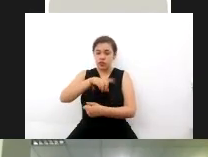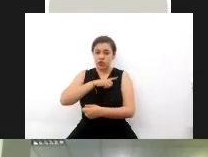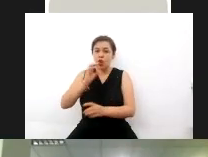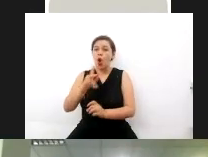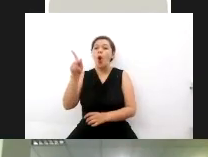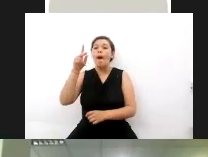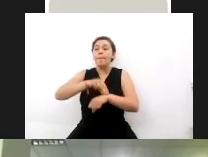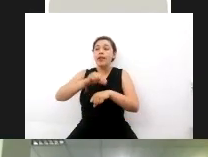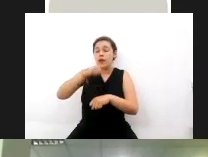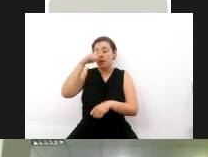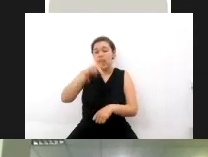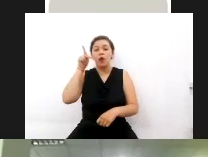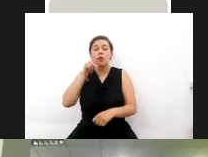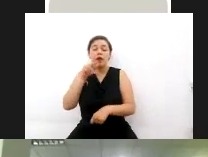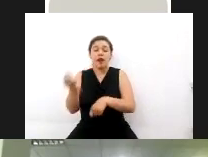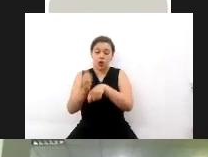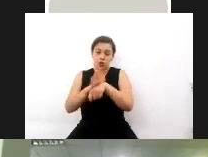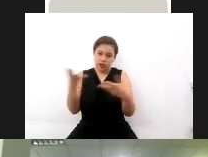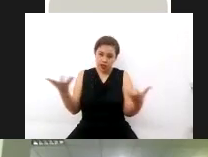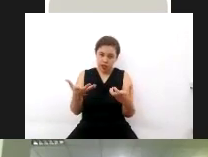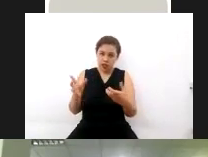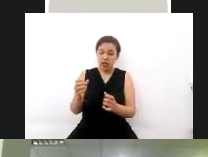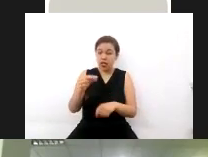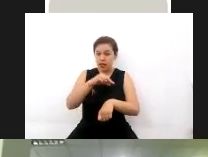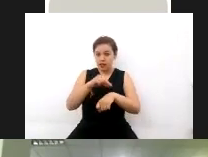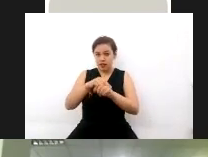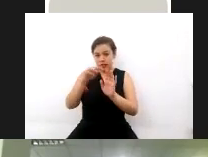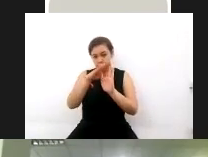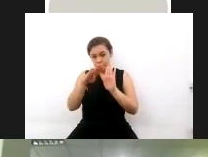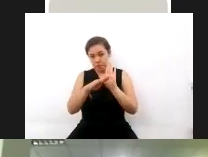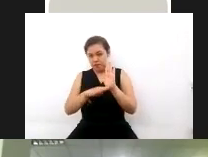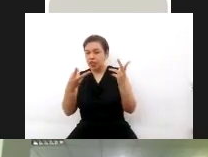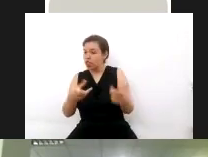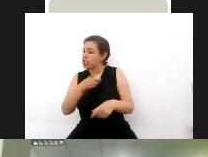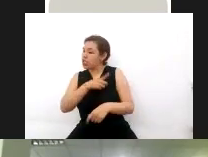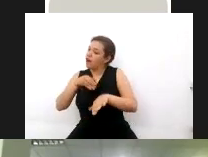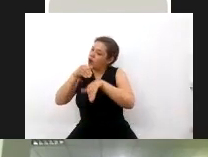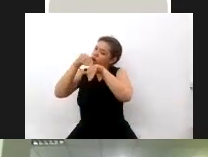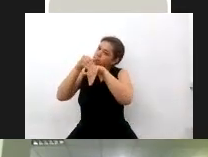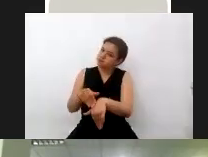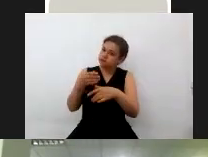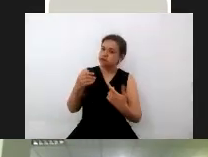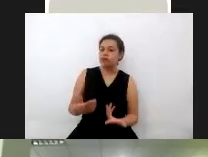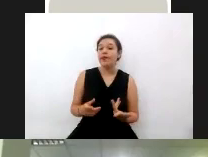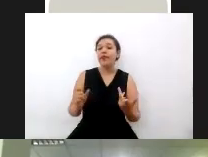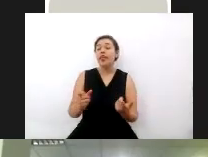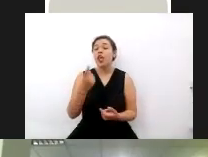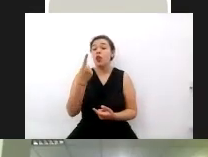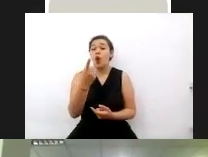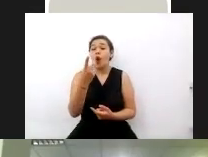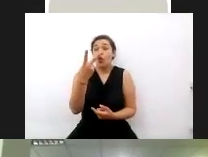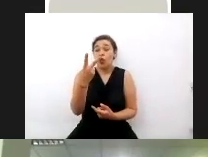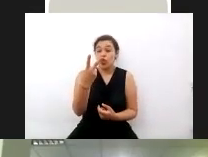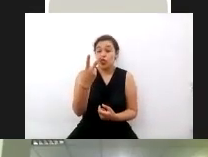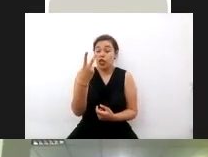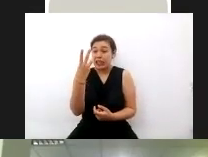prueba. Todo lo que el médico les indique es lo que tienen que seguir al pie de la letra. Cuando haya 2 o más casos sospechosos,